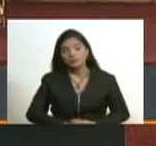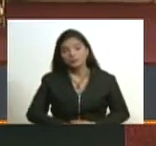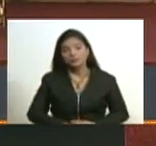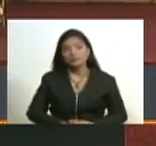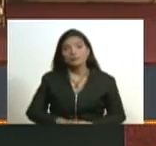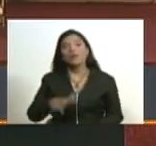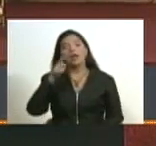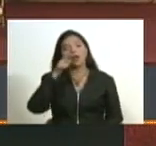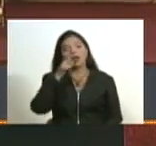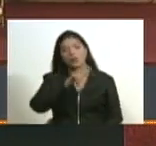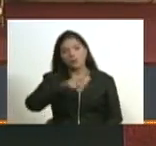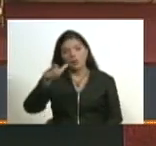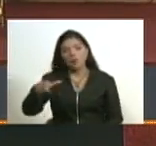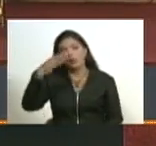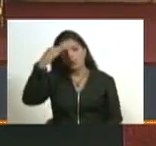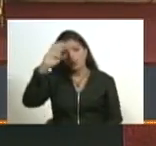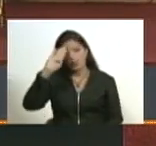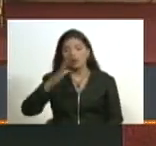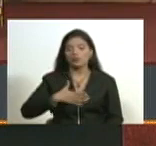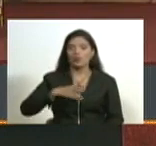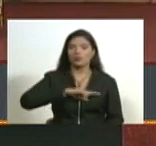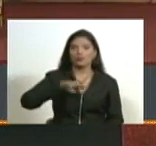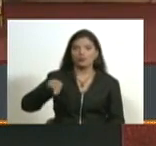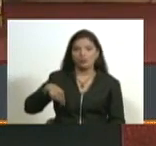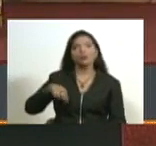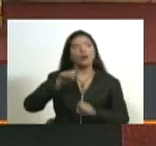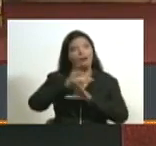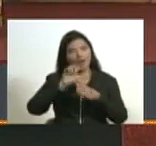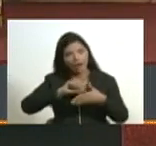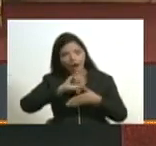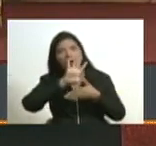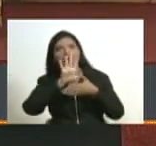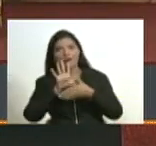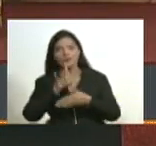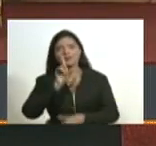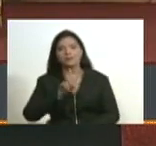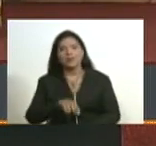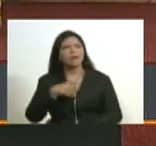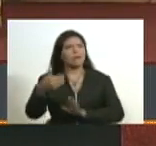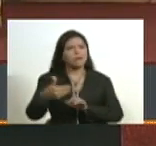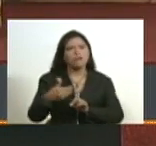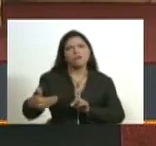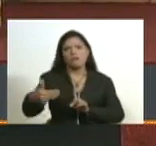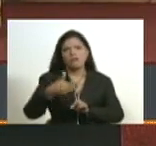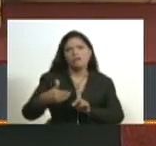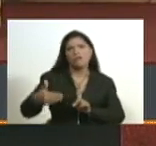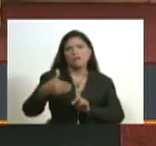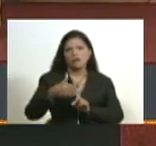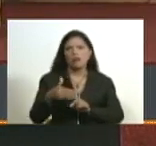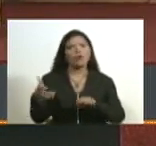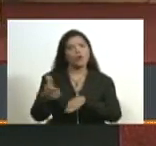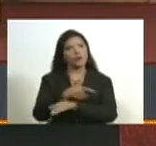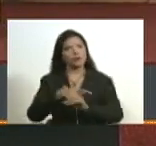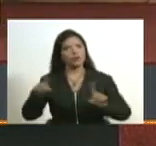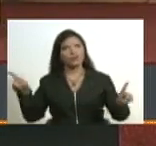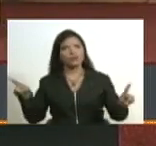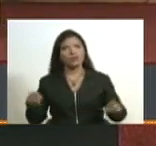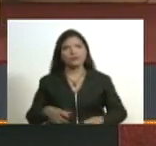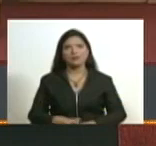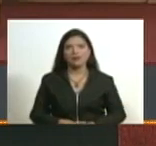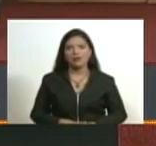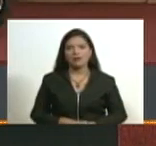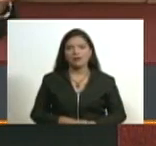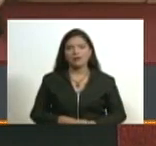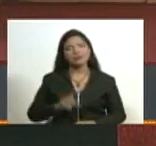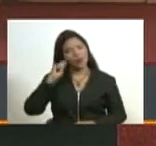pueblo cubano y nosotros, y el ALBA. Es una sola agresión contra los procesos progresistas. El golpe